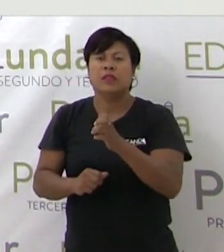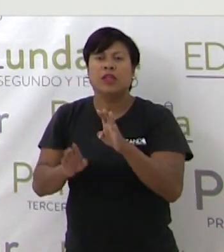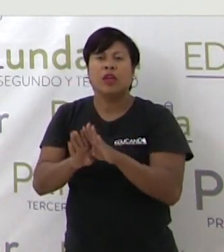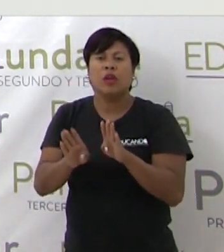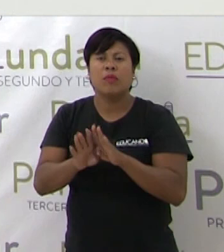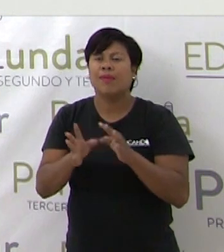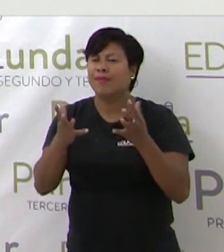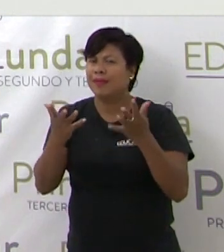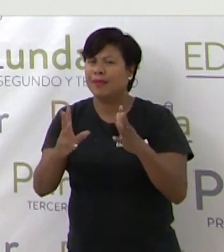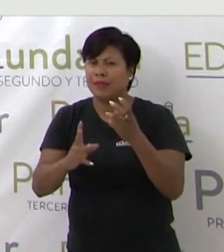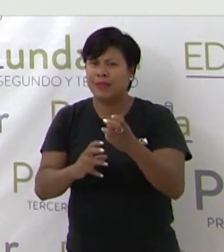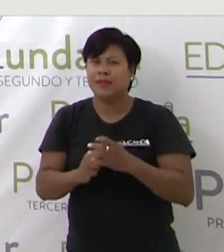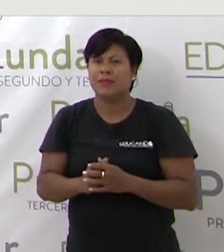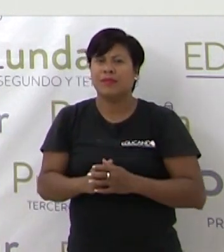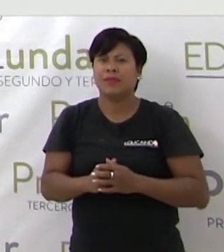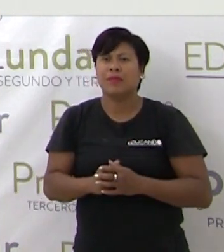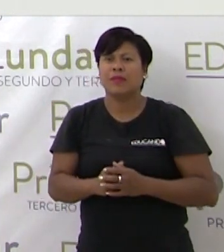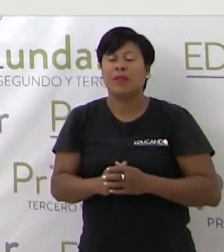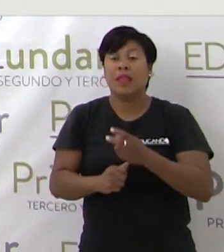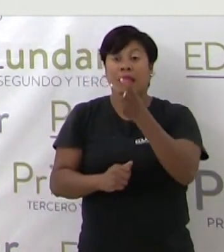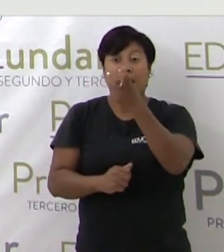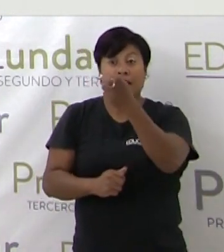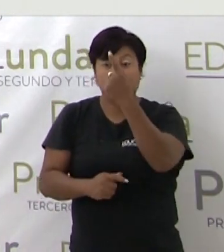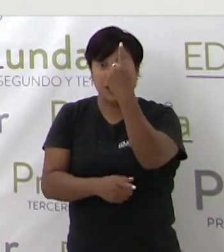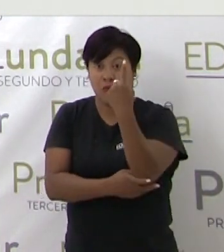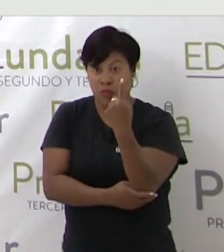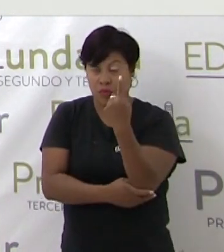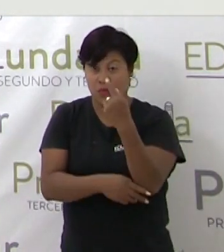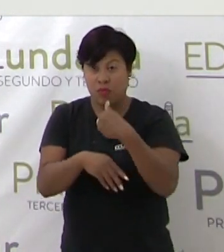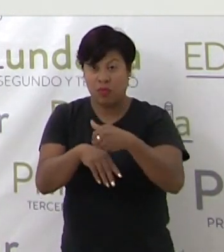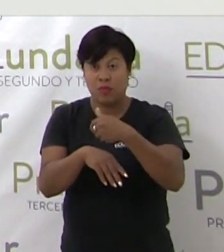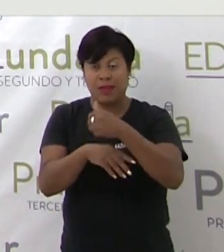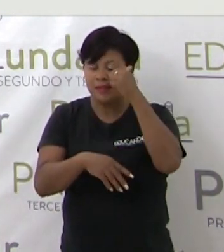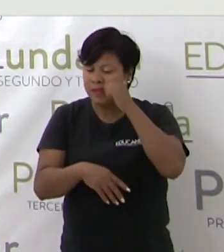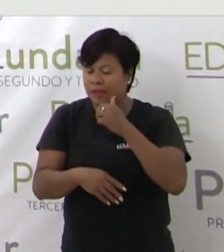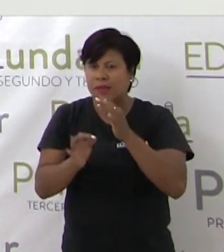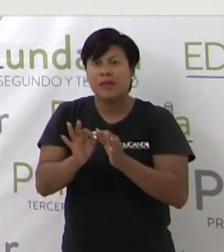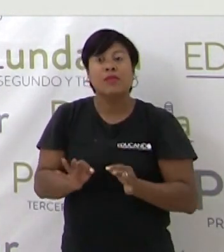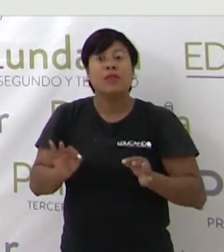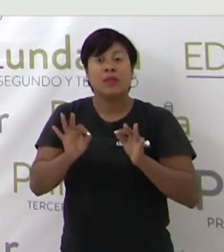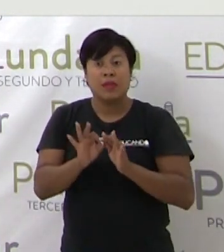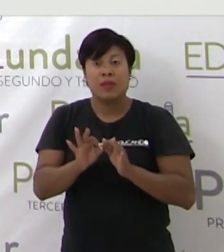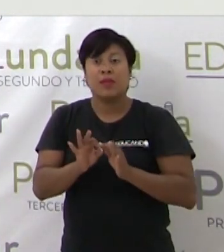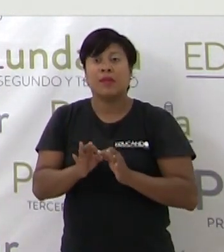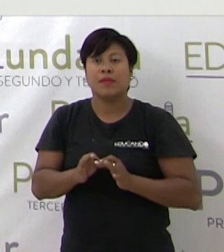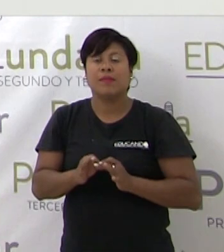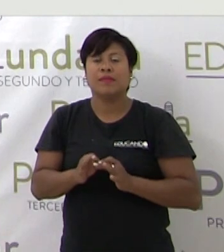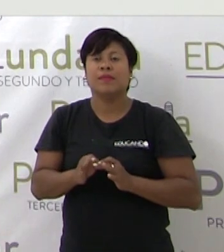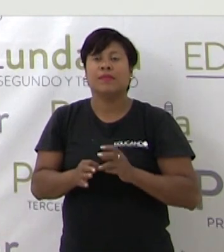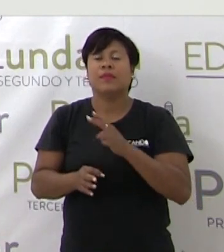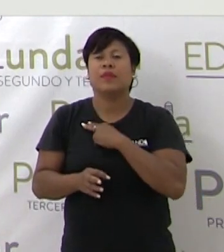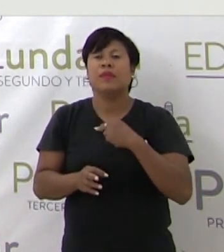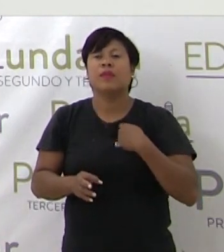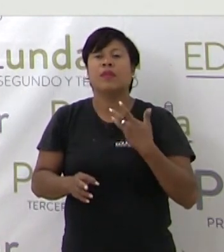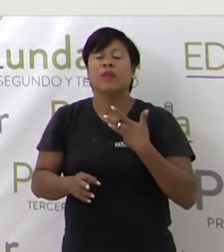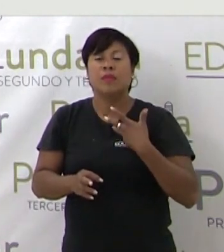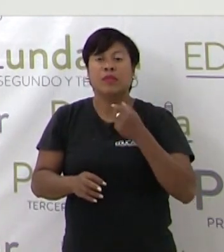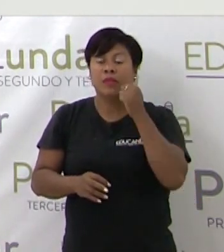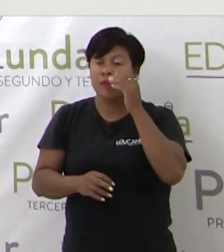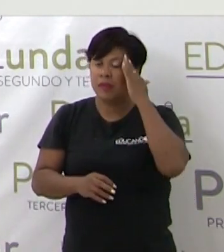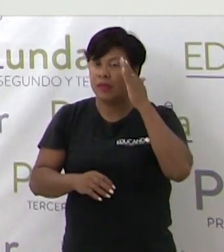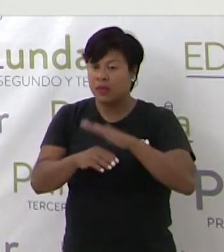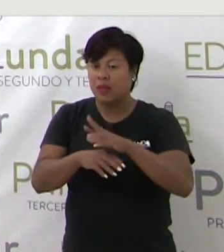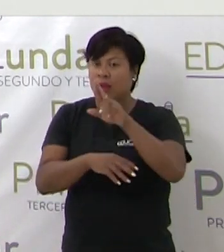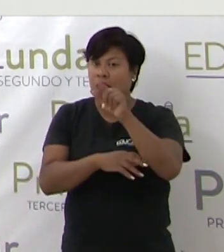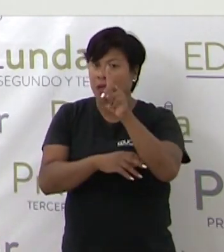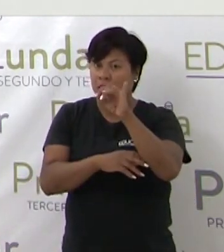una estimación, aquí tendríamos, este sería nuestro primer punto. Siempre es muy importante que tengamos en cuenta el